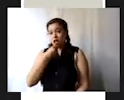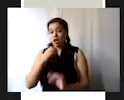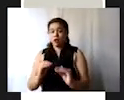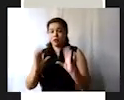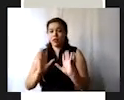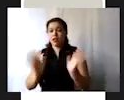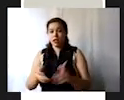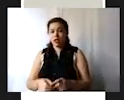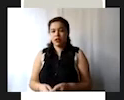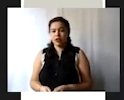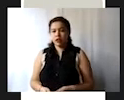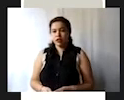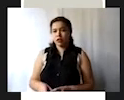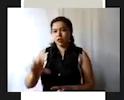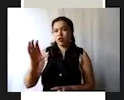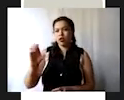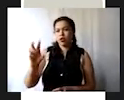3.